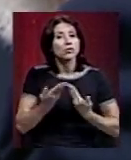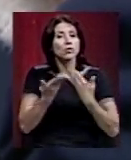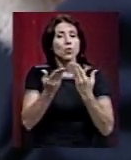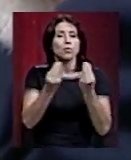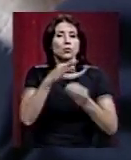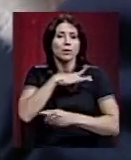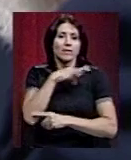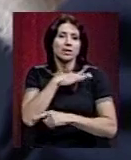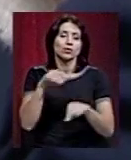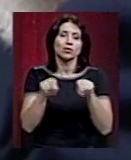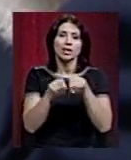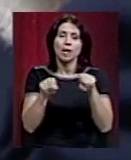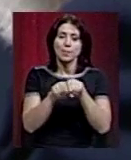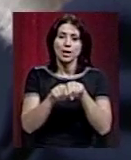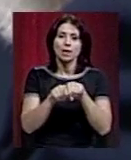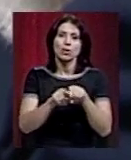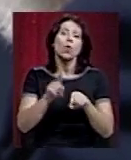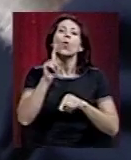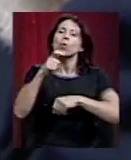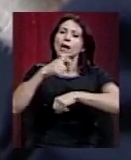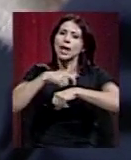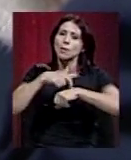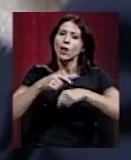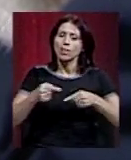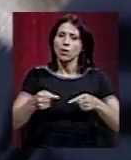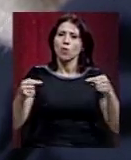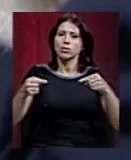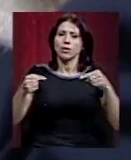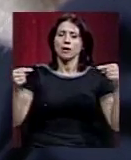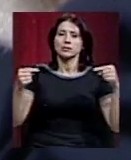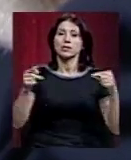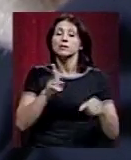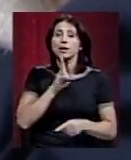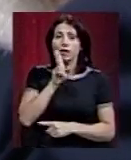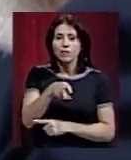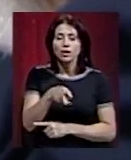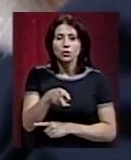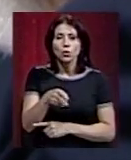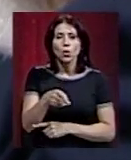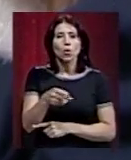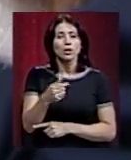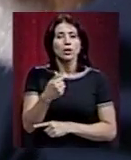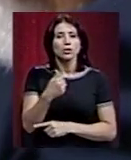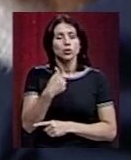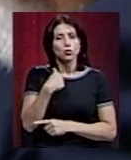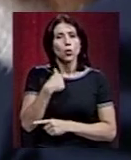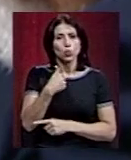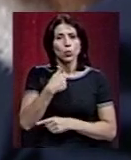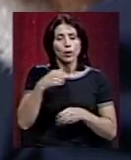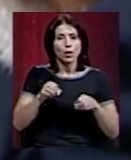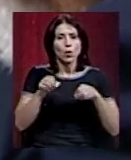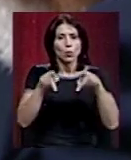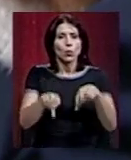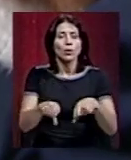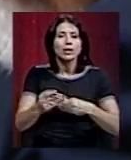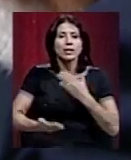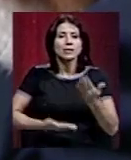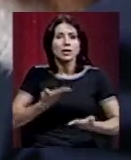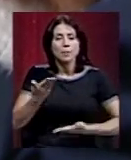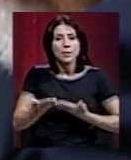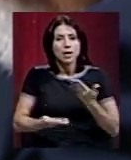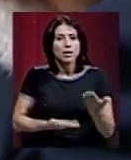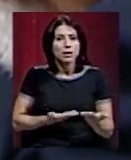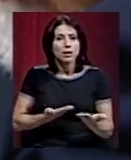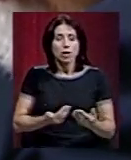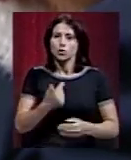también una época de contrastes. En efecto yo tuve la ocasión de servir, de lo cual